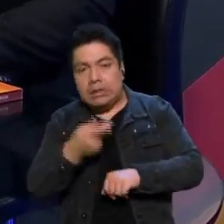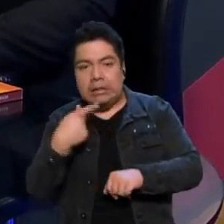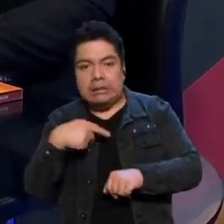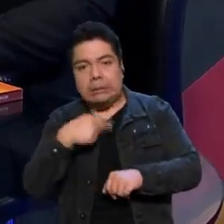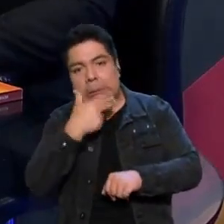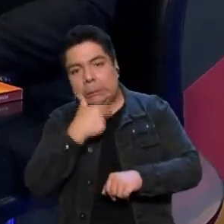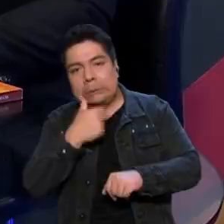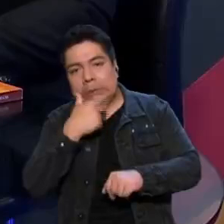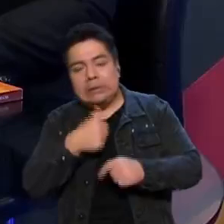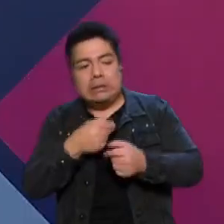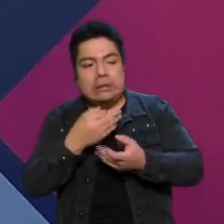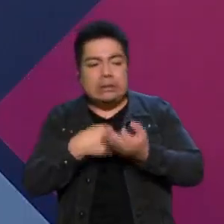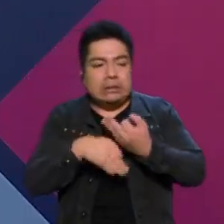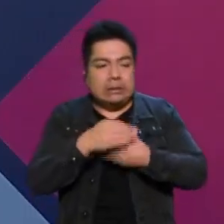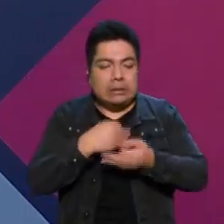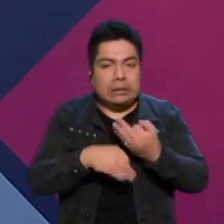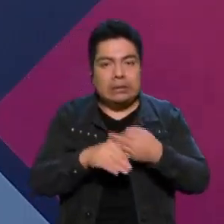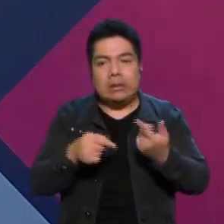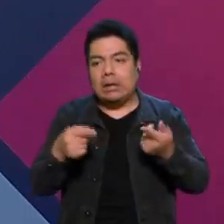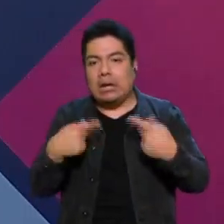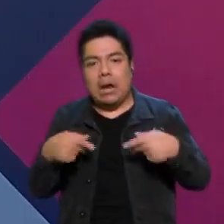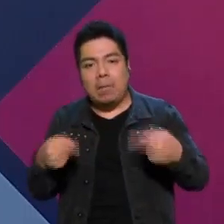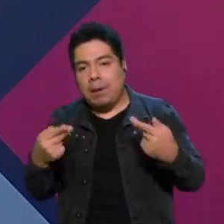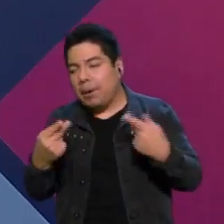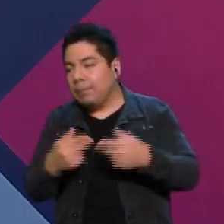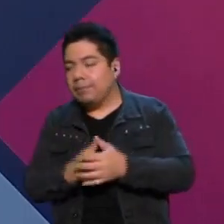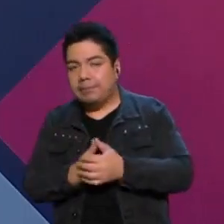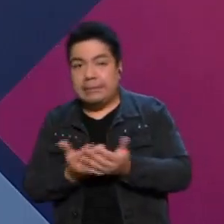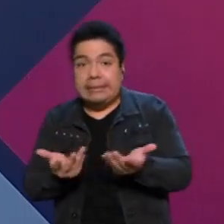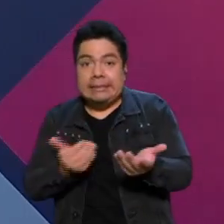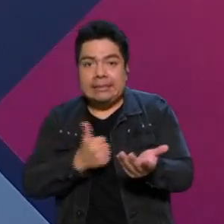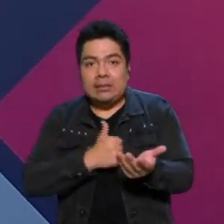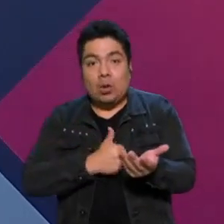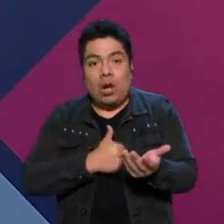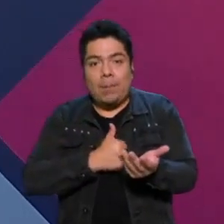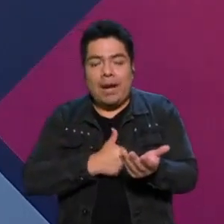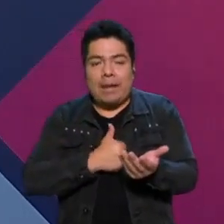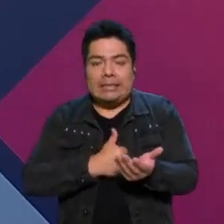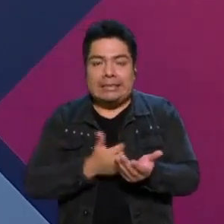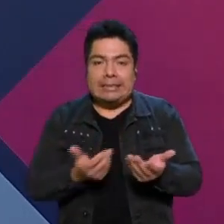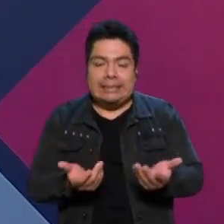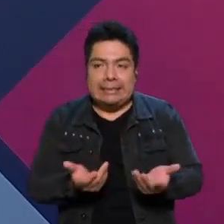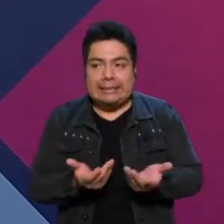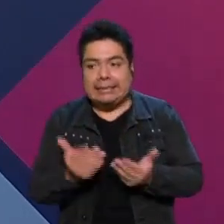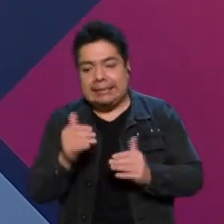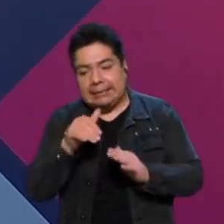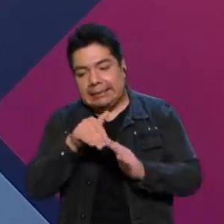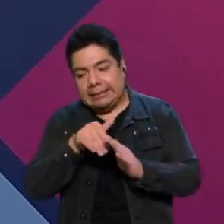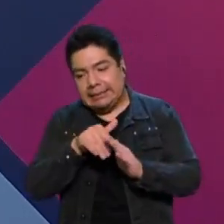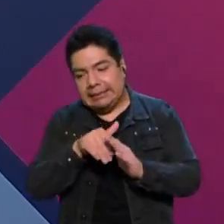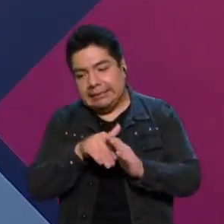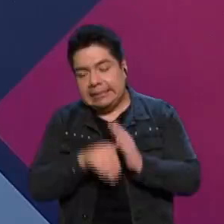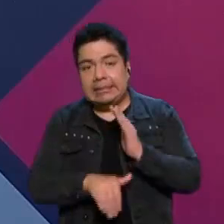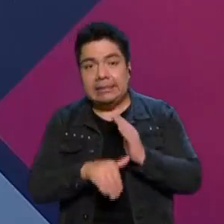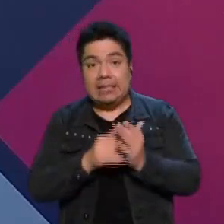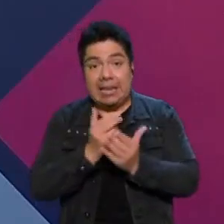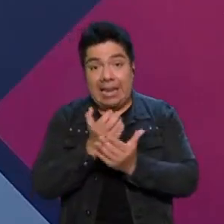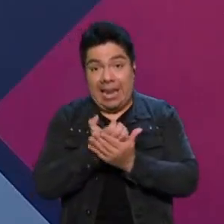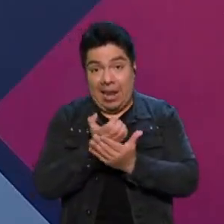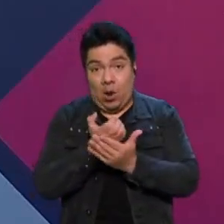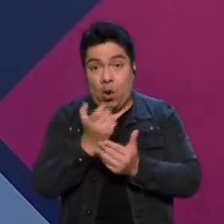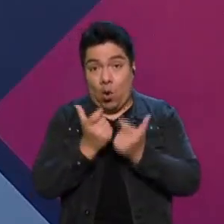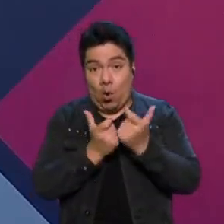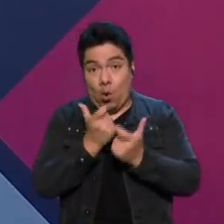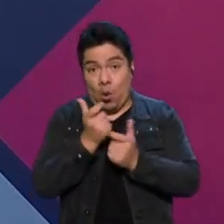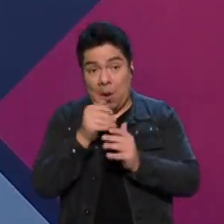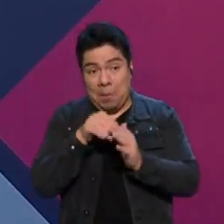dado todas las posibilidades al mercado y que, pues lamentablemente, eso ha generado pues una crisis económica terrible,